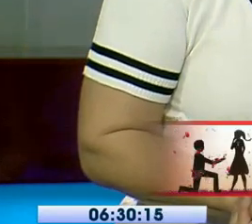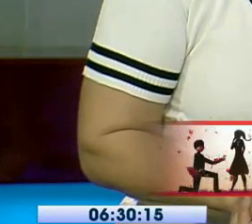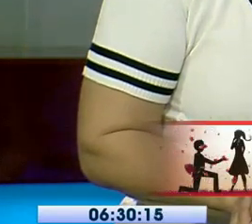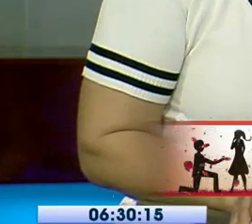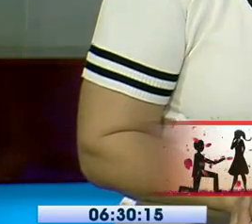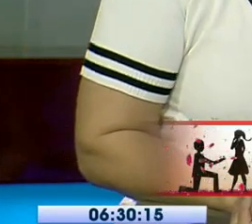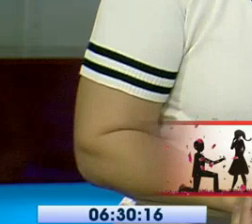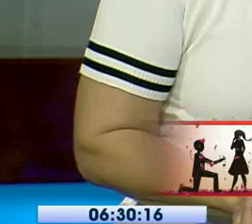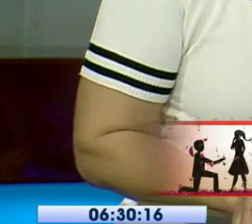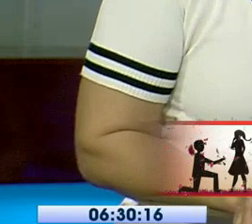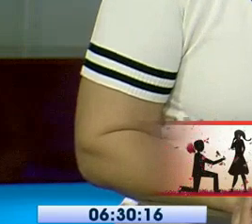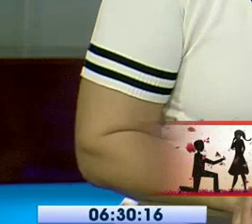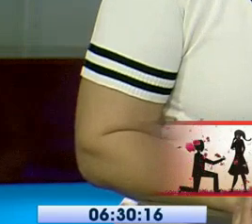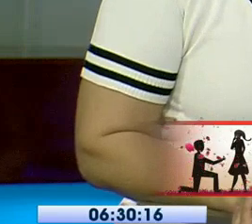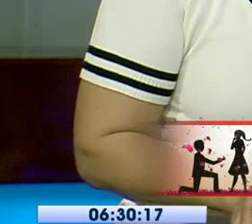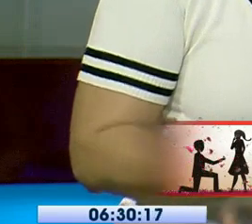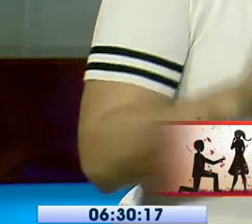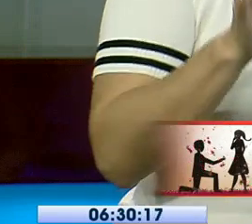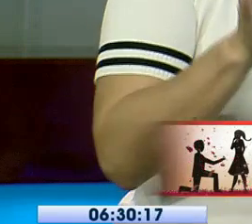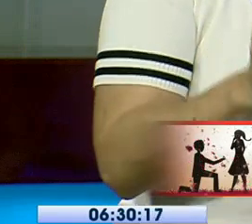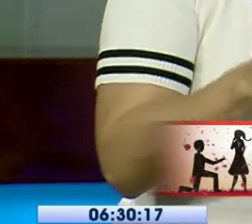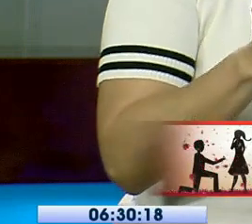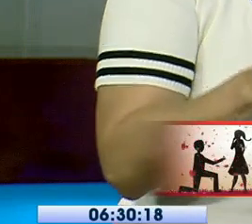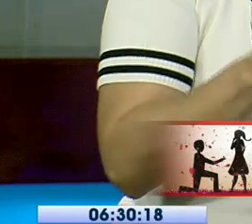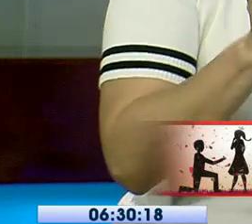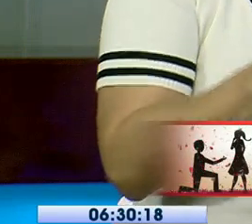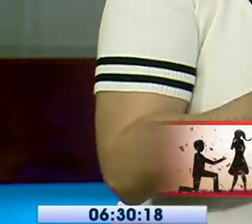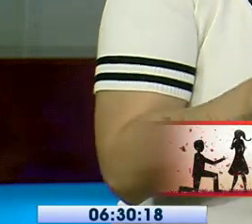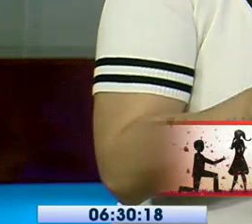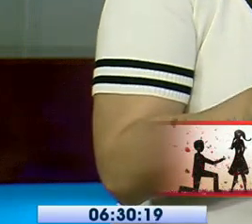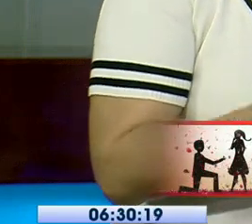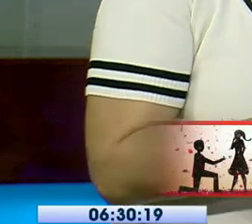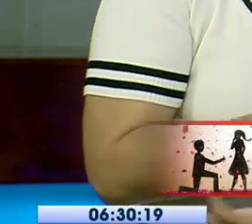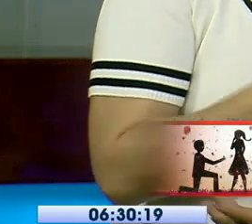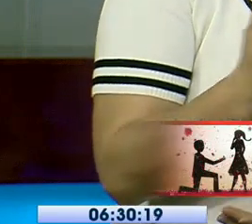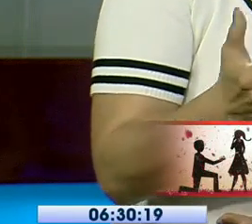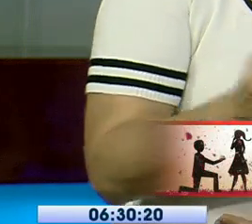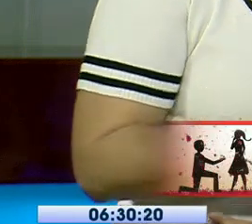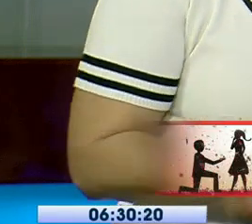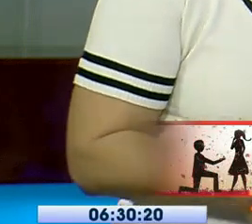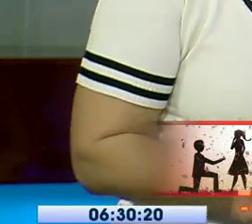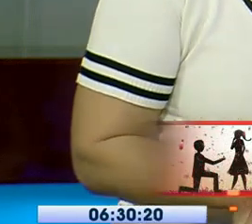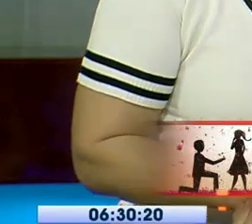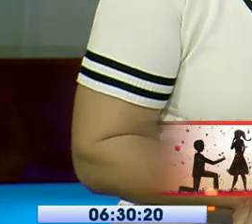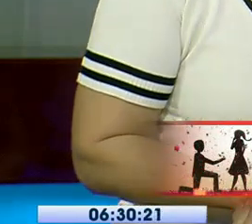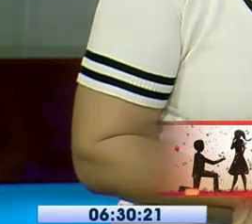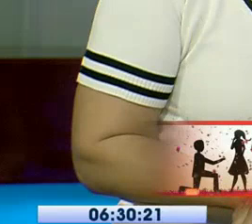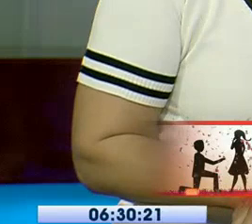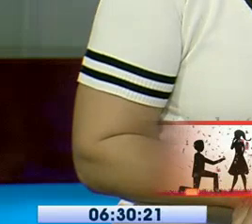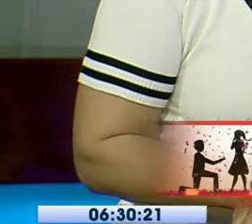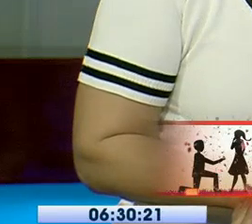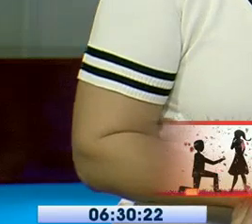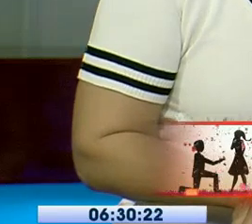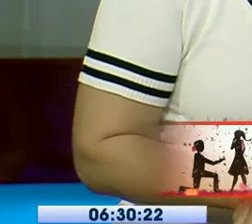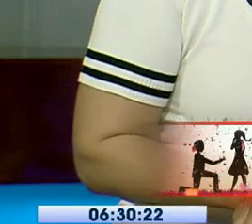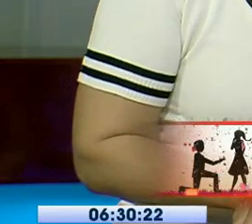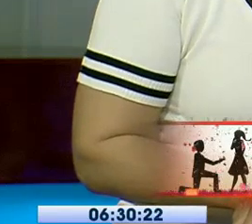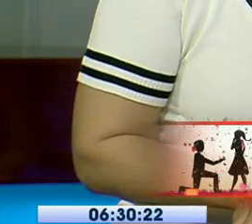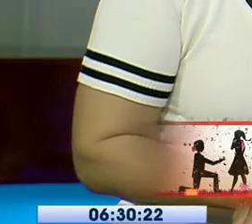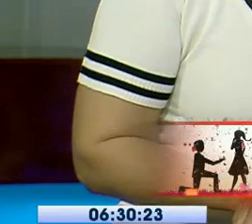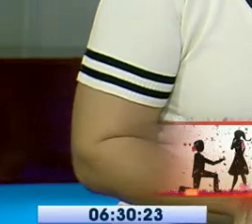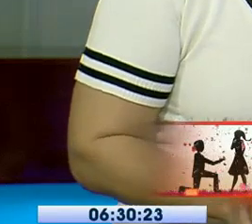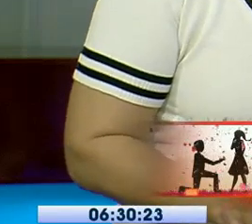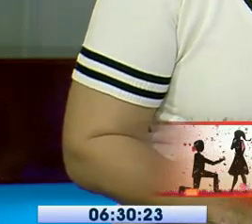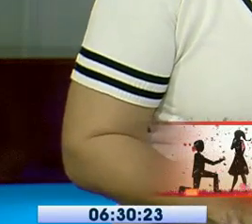de que el amor se lo debe expresar cada día del año calendario, en todo momento, a toda hora, en todo lugar, a la madre,